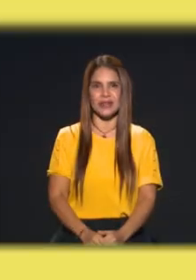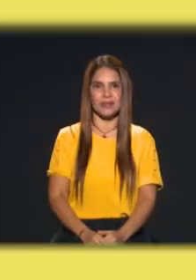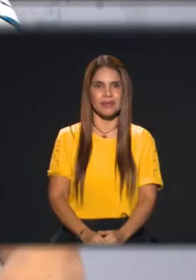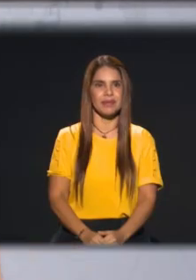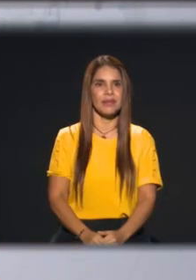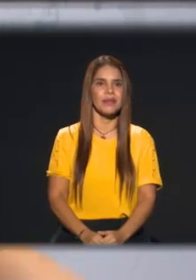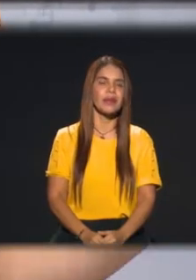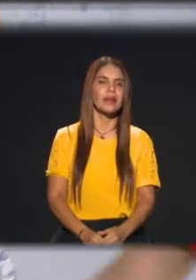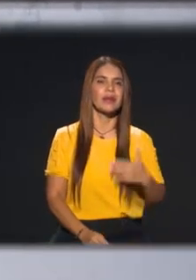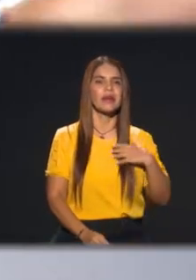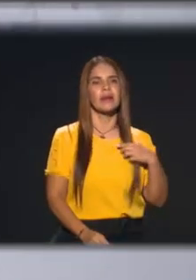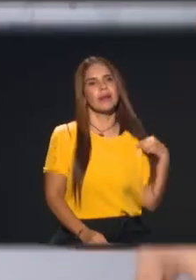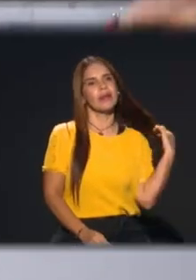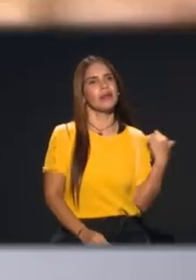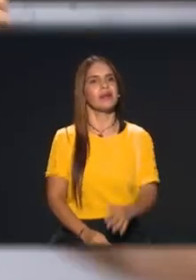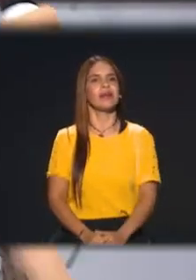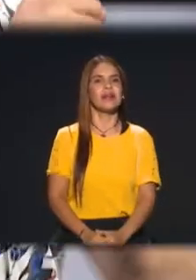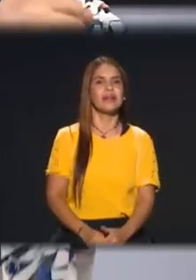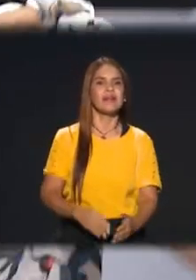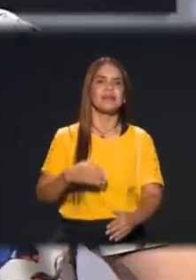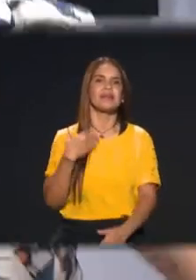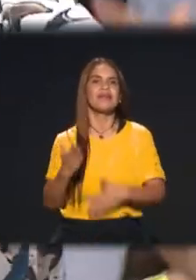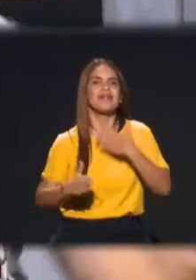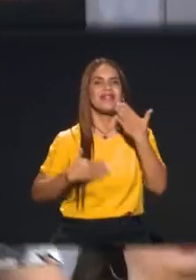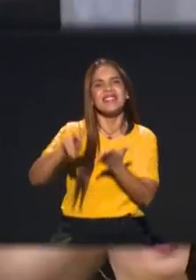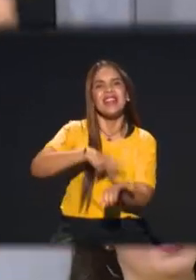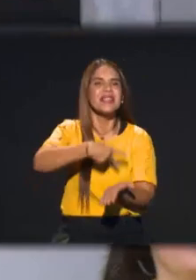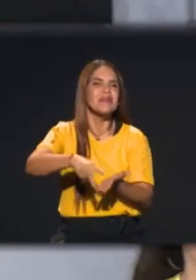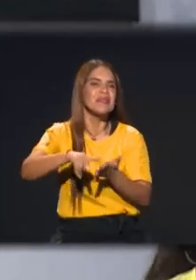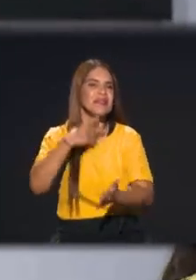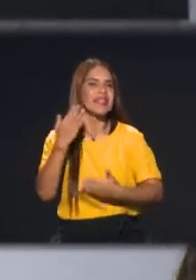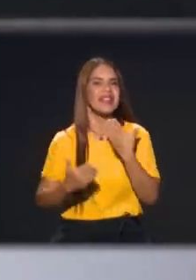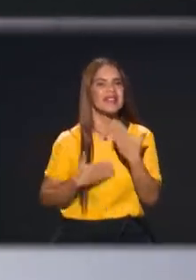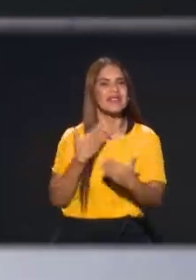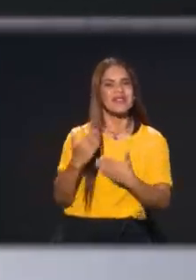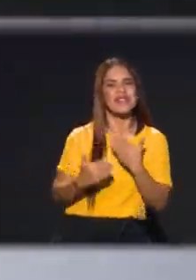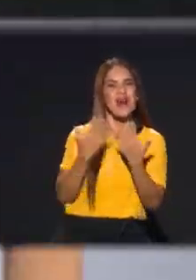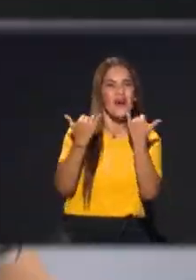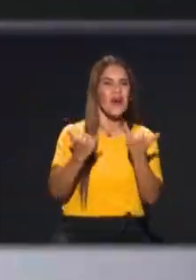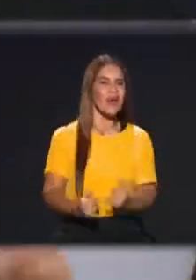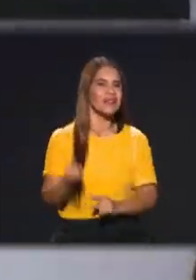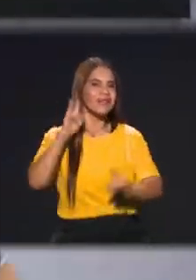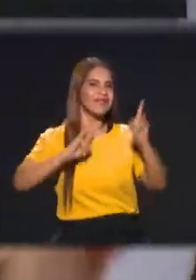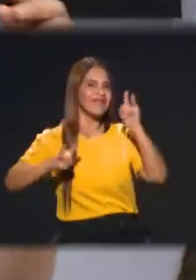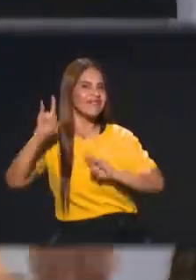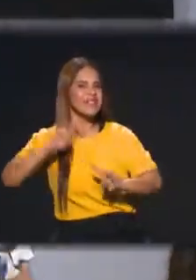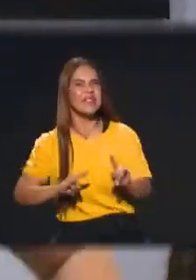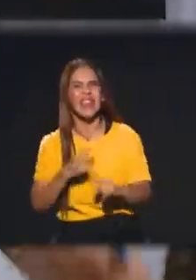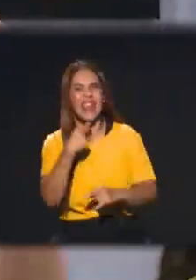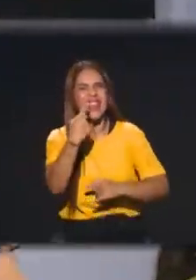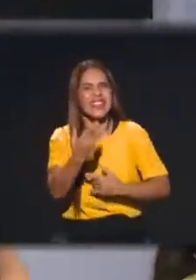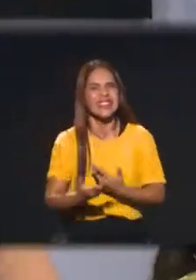este ritmo es para, y este ritmo es para, y este ritmo es para. Óyelo, ¿cómo